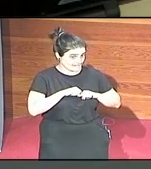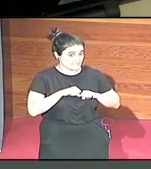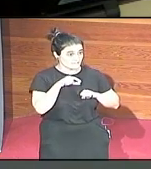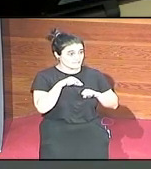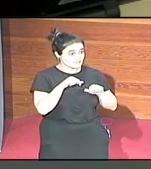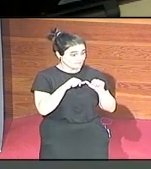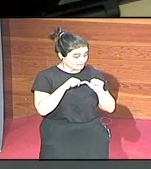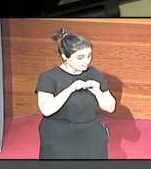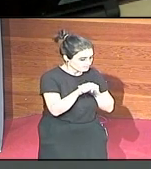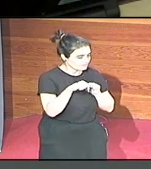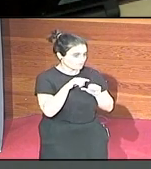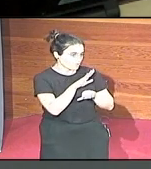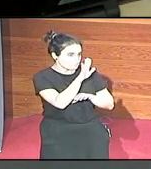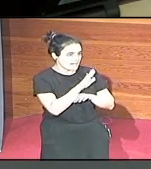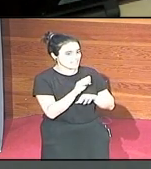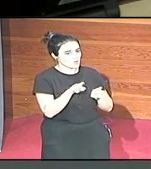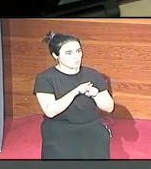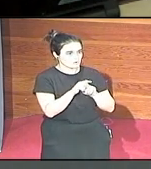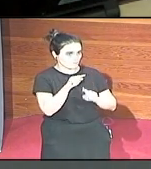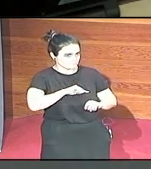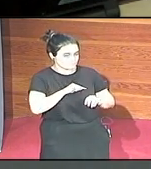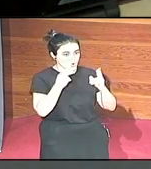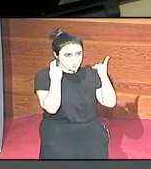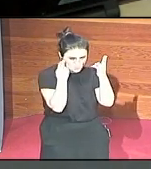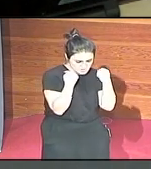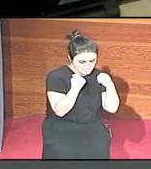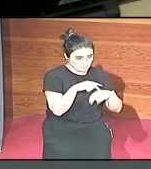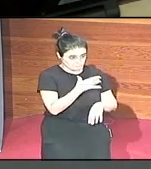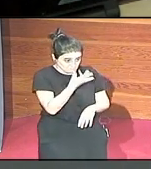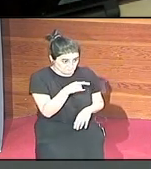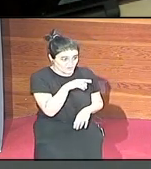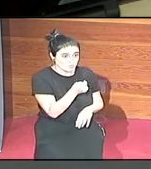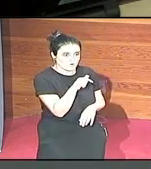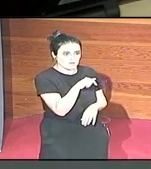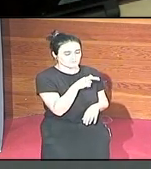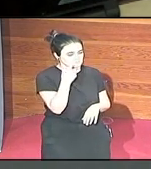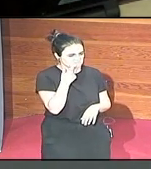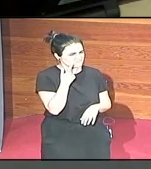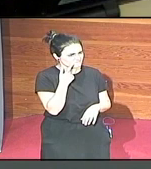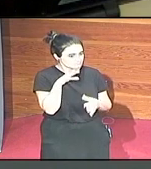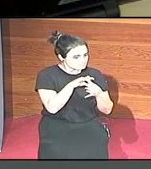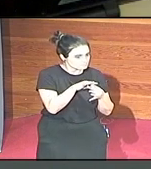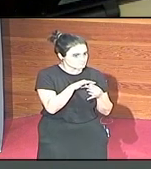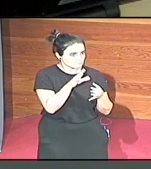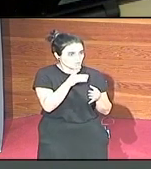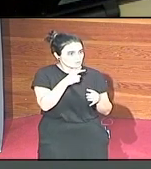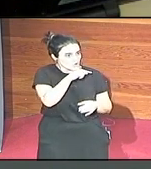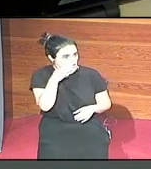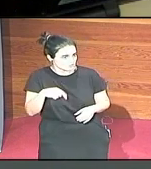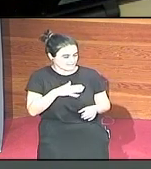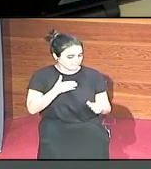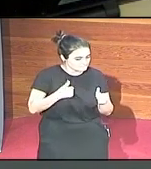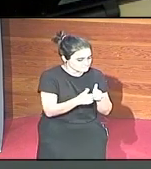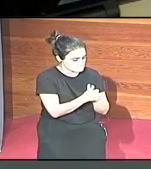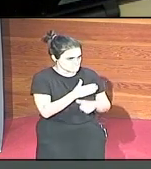esta supuesta humillación a la prioridad para Rusia de volver a ser la gran